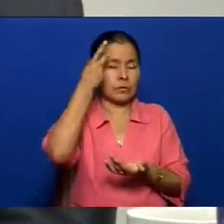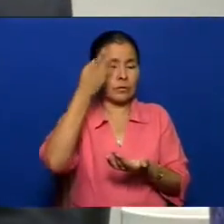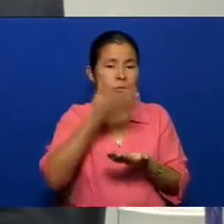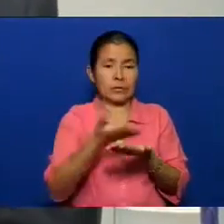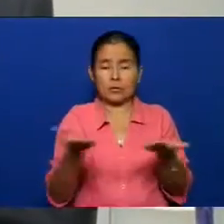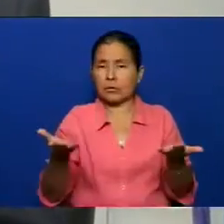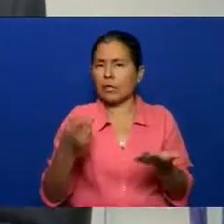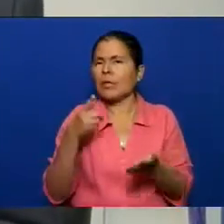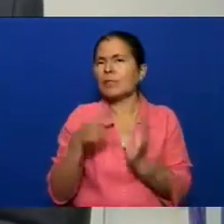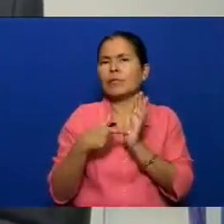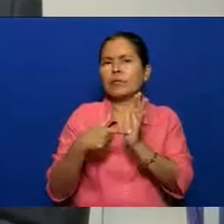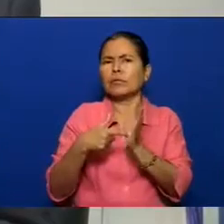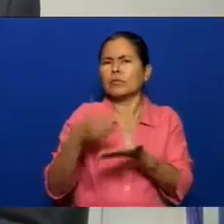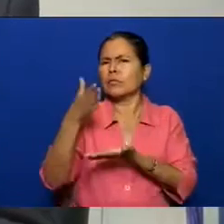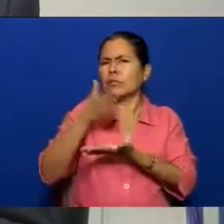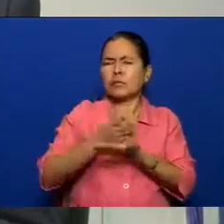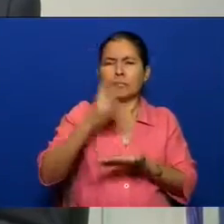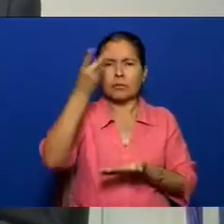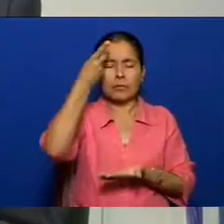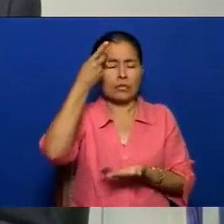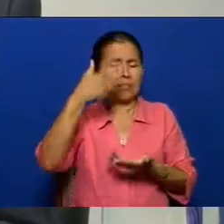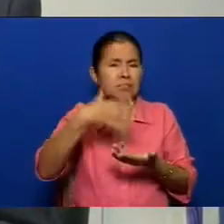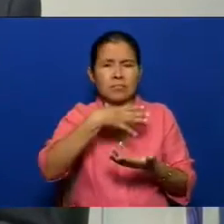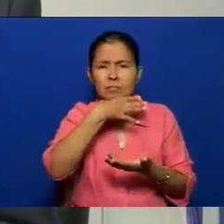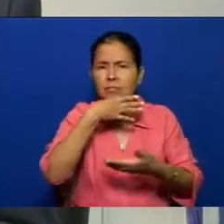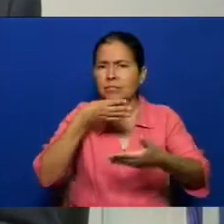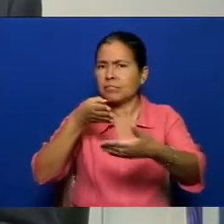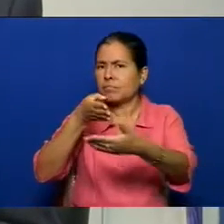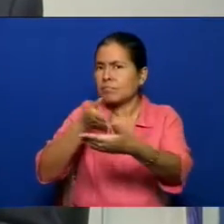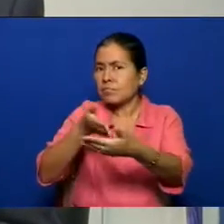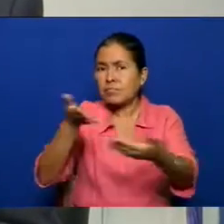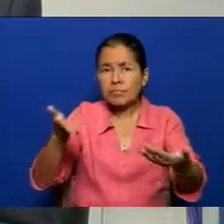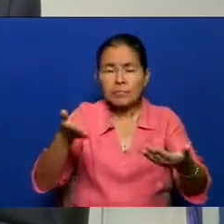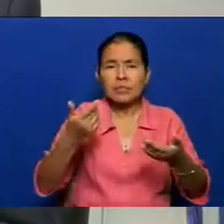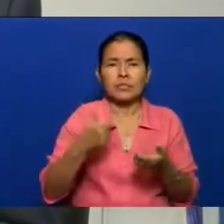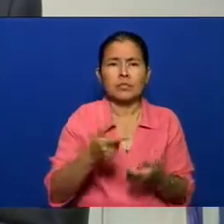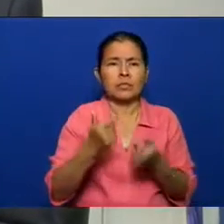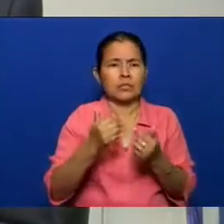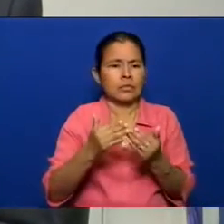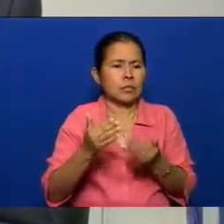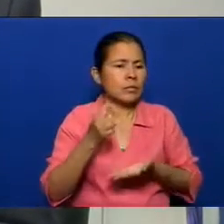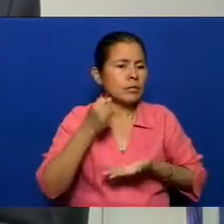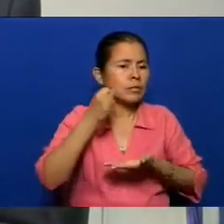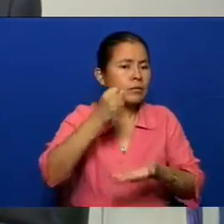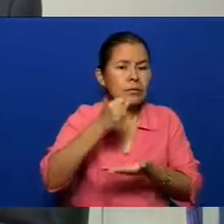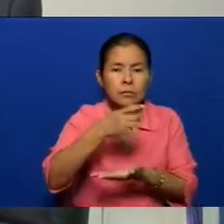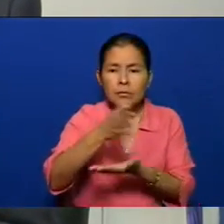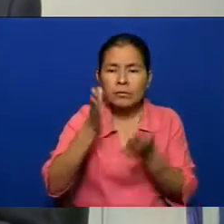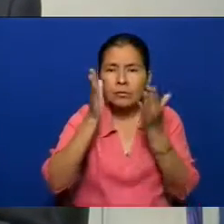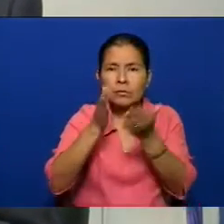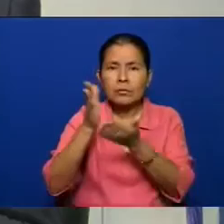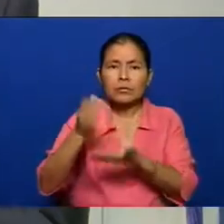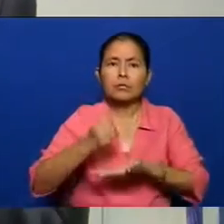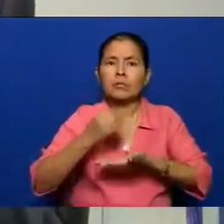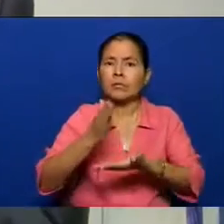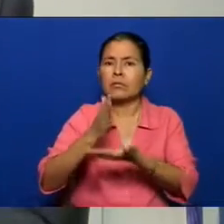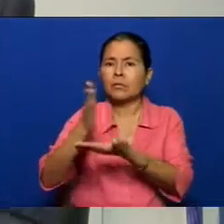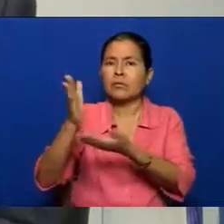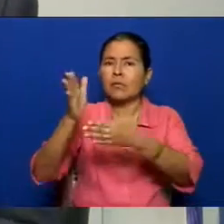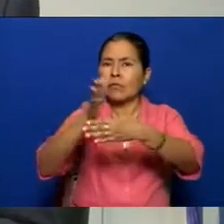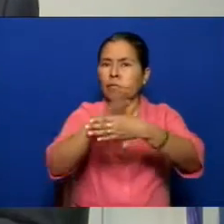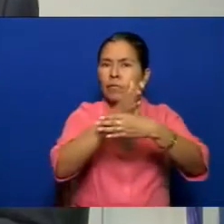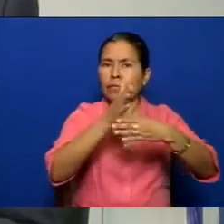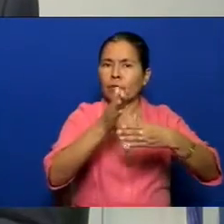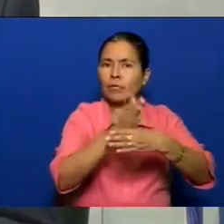decisión política, difícilmente eso se traduce en mayores recursos asignados en el presupuesto